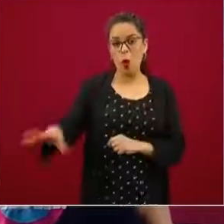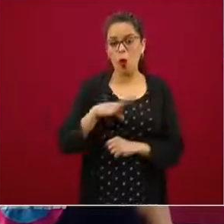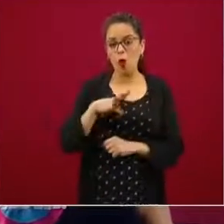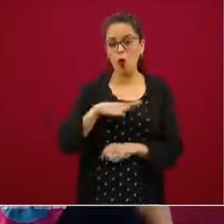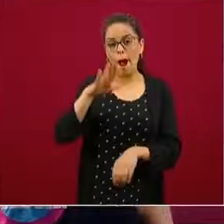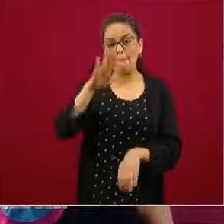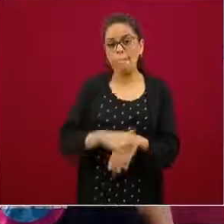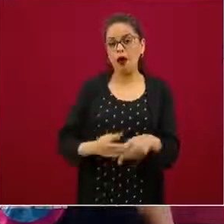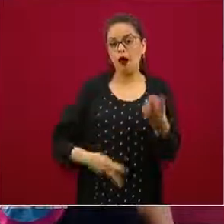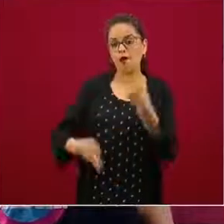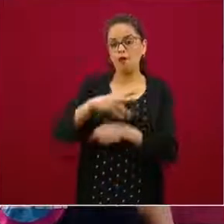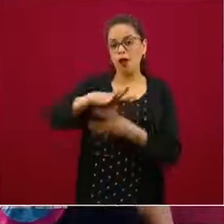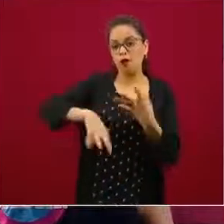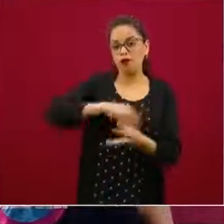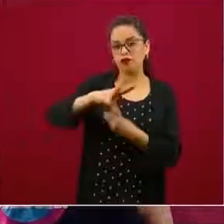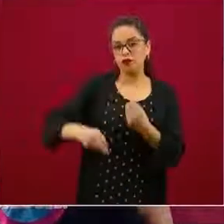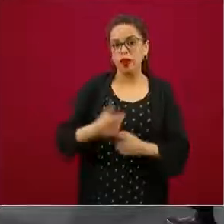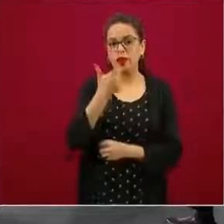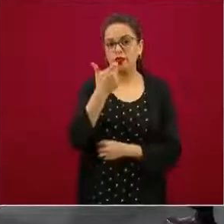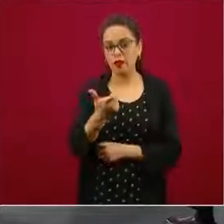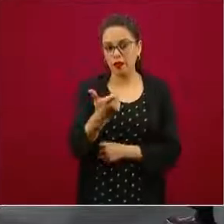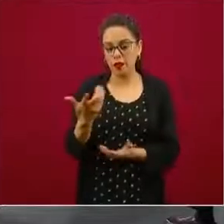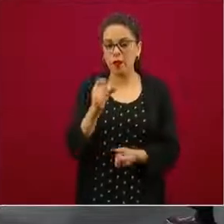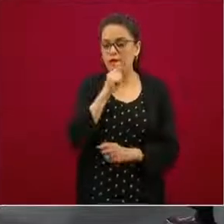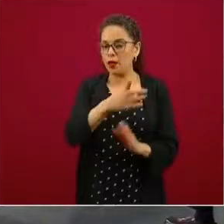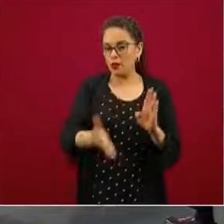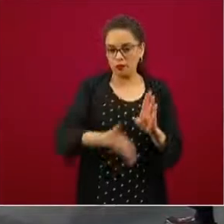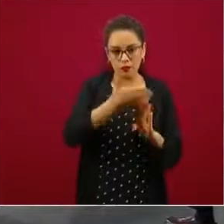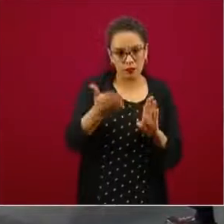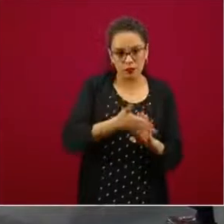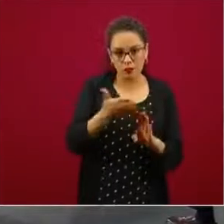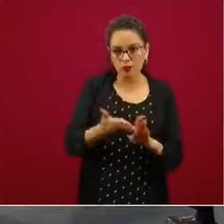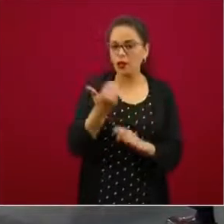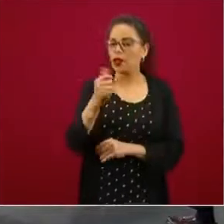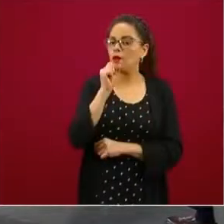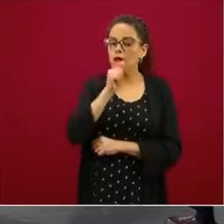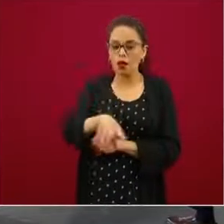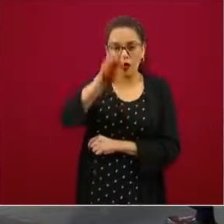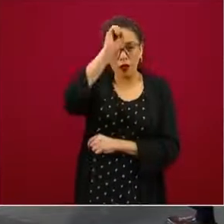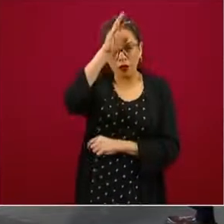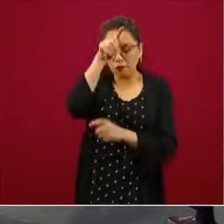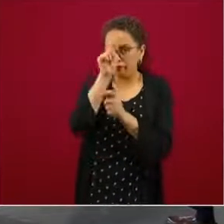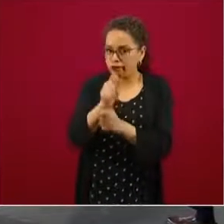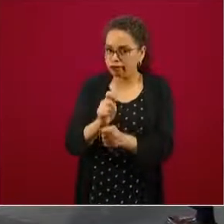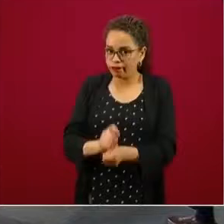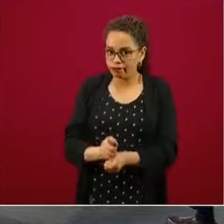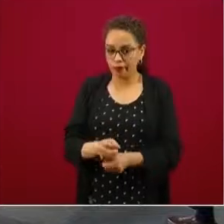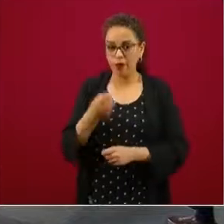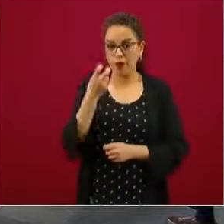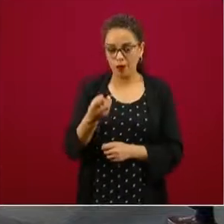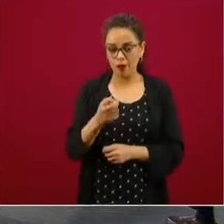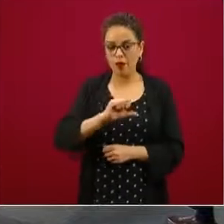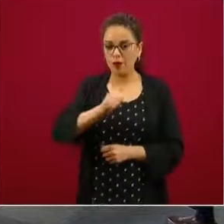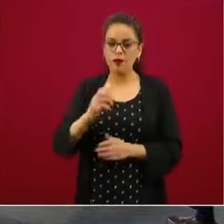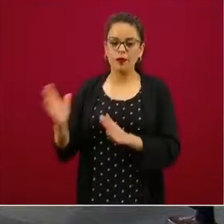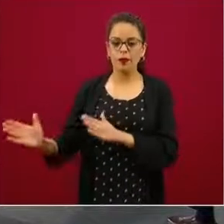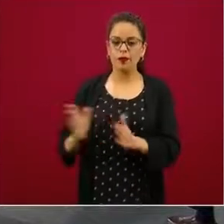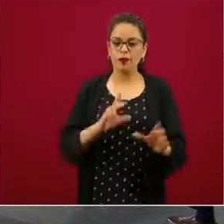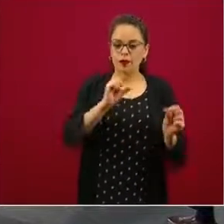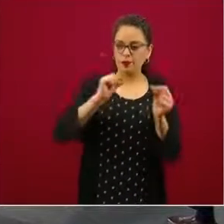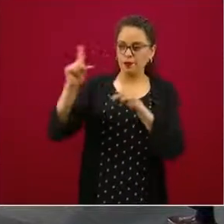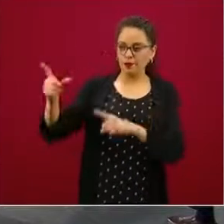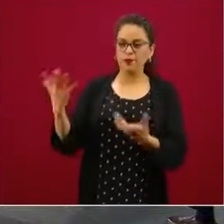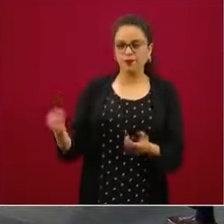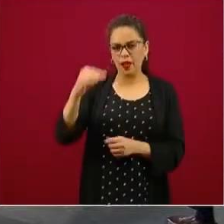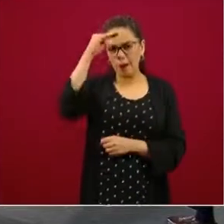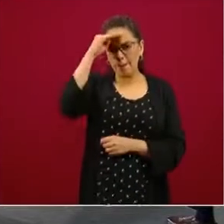económica, y lo mismo la construcción y lo mismo, desde luego, la minería. Entonces, lo que hemos hecho, la siguiente, es generar